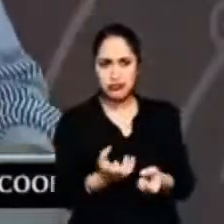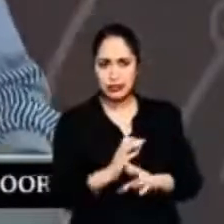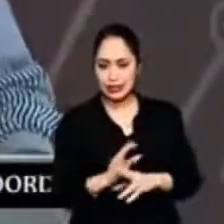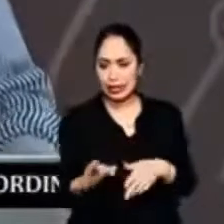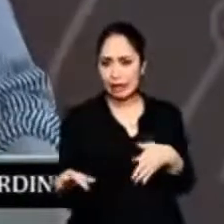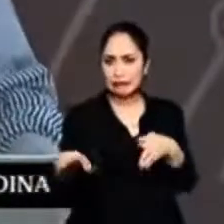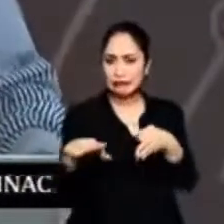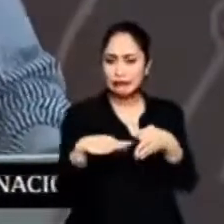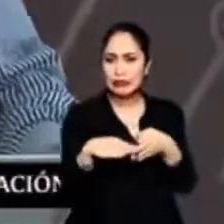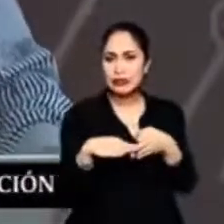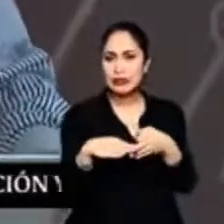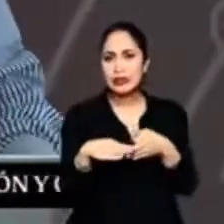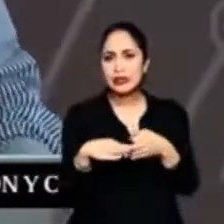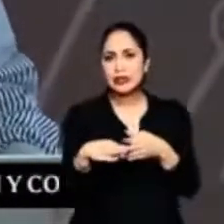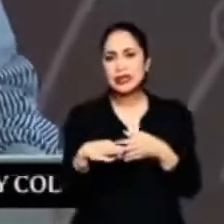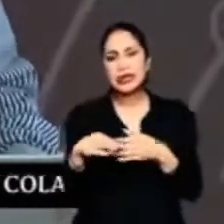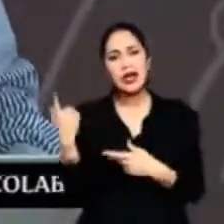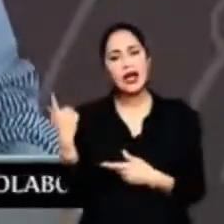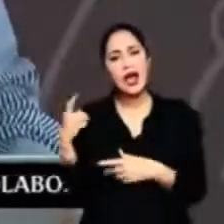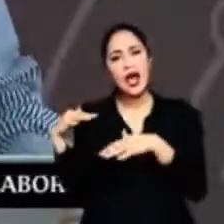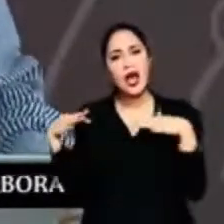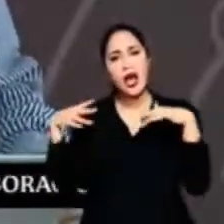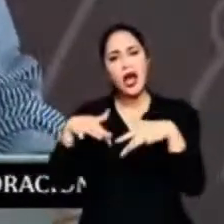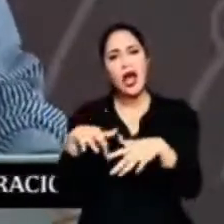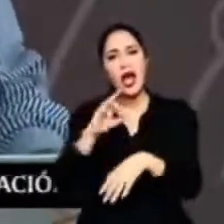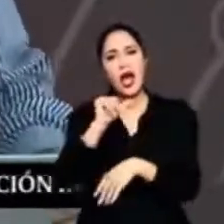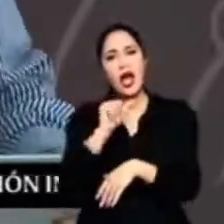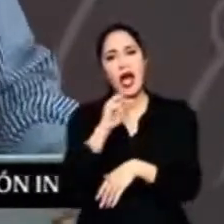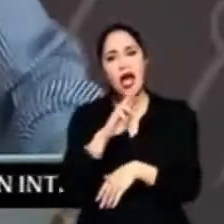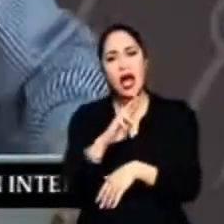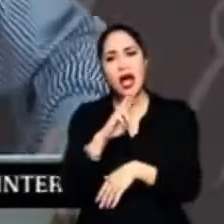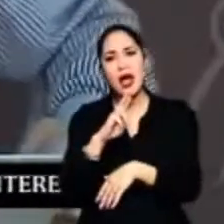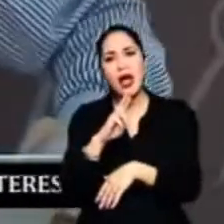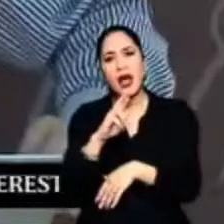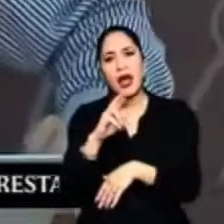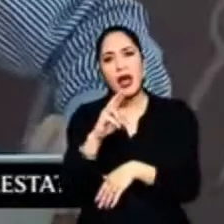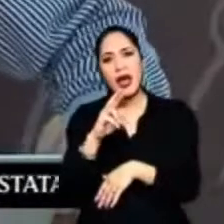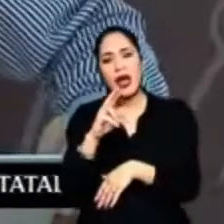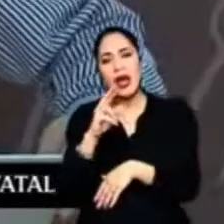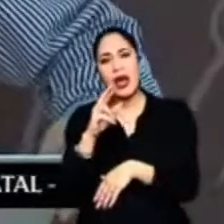ARC un día, el viernes, y ahí nos dijeron cómo